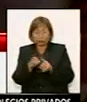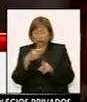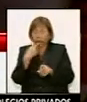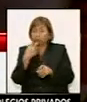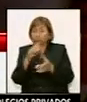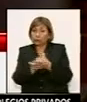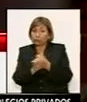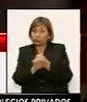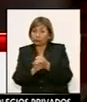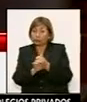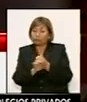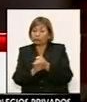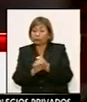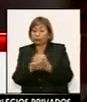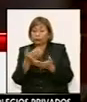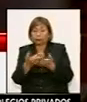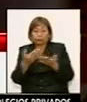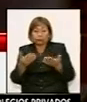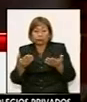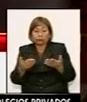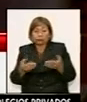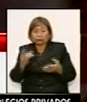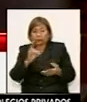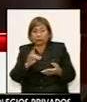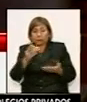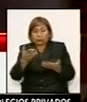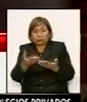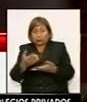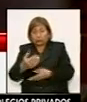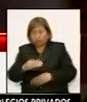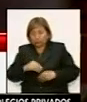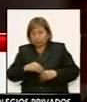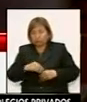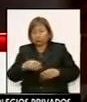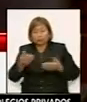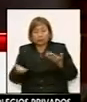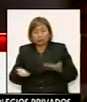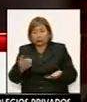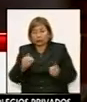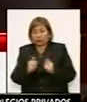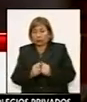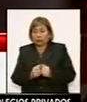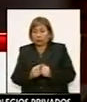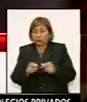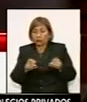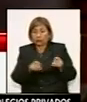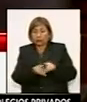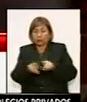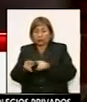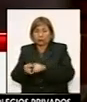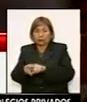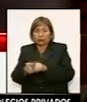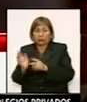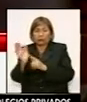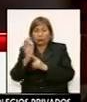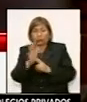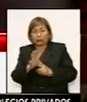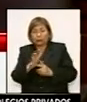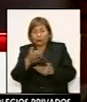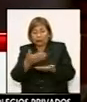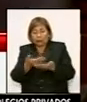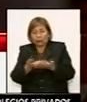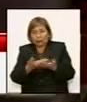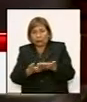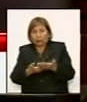colegas que han intervenido, urge su aprobación. Por lo tanto, también asimismo se ha presentado un texto